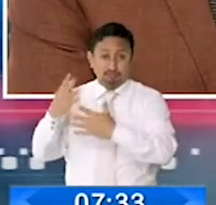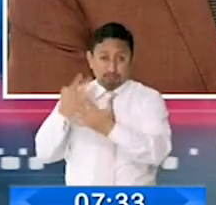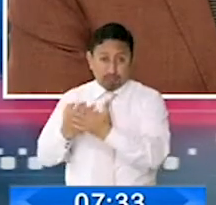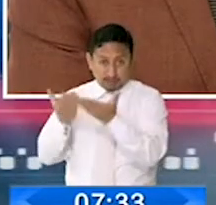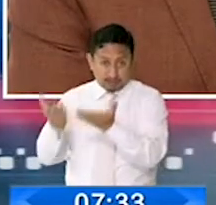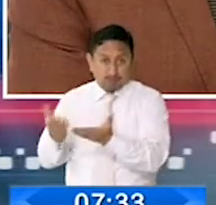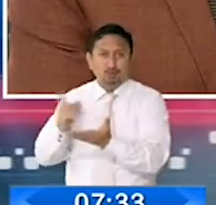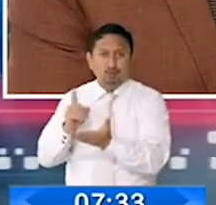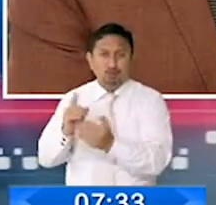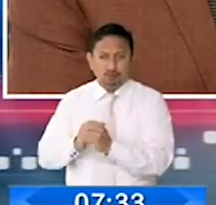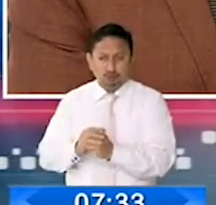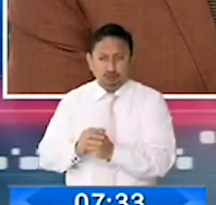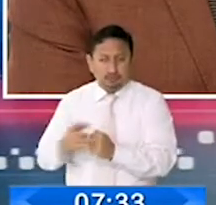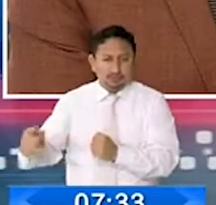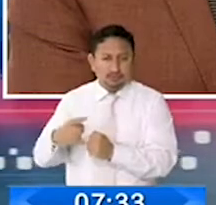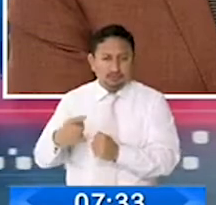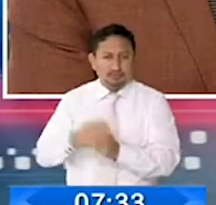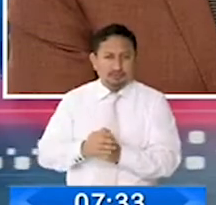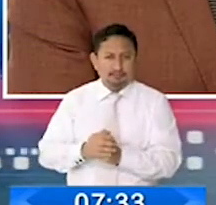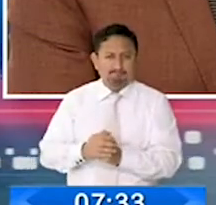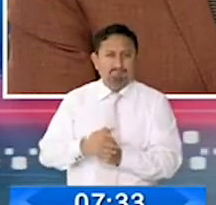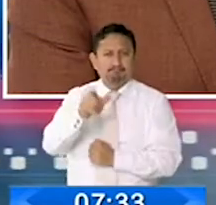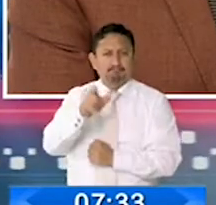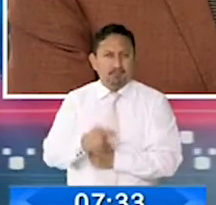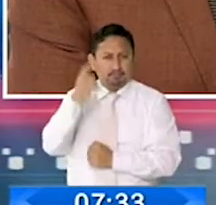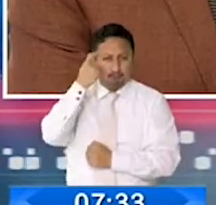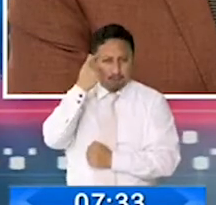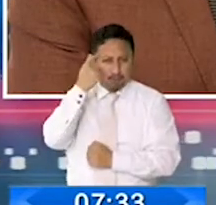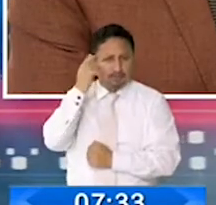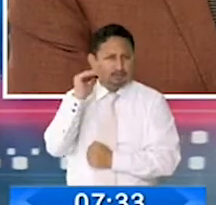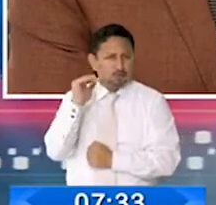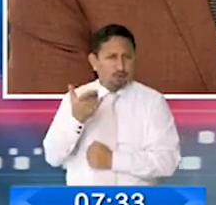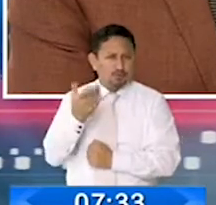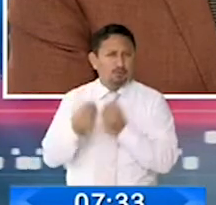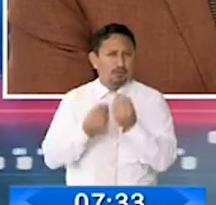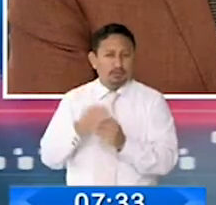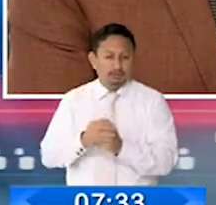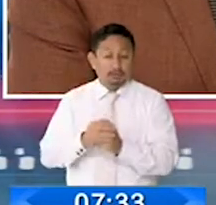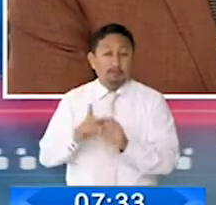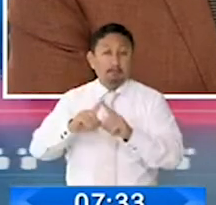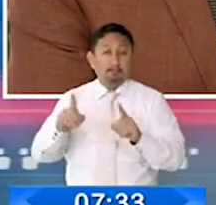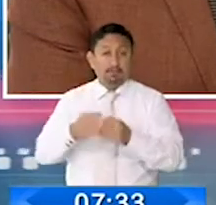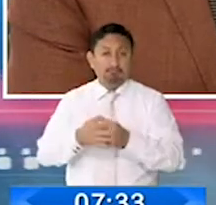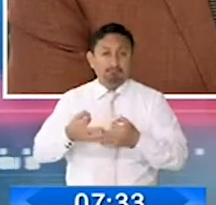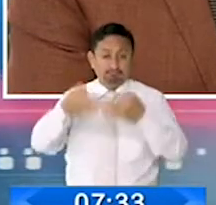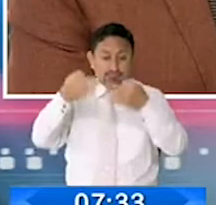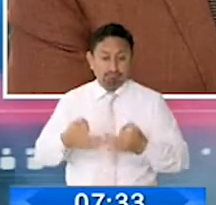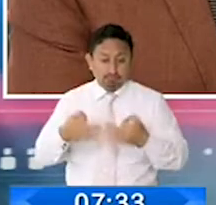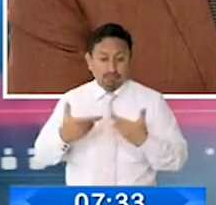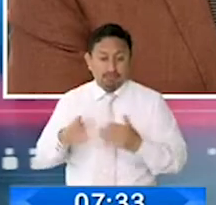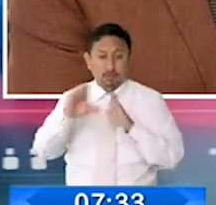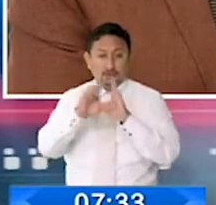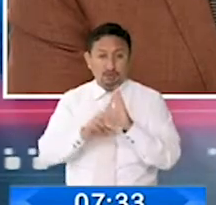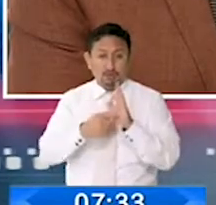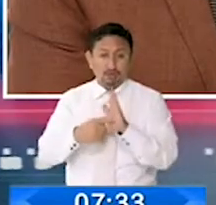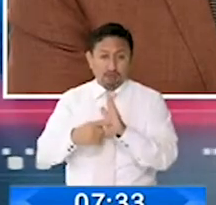social, sino desde el punto de vista de esta preocupación humana, sino sobre todo que se cumplan las finalidades